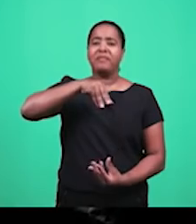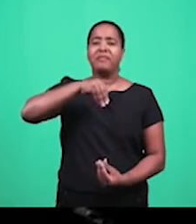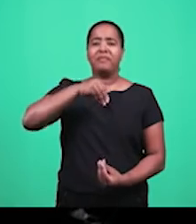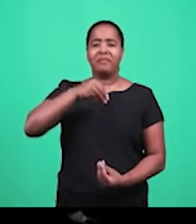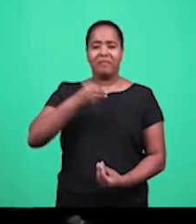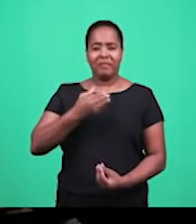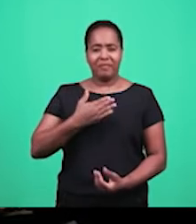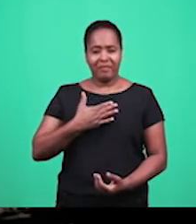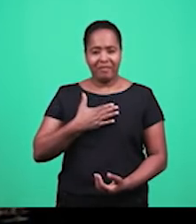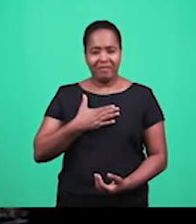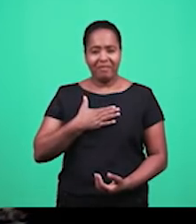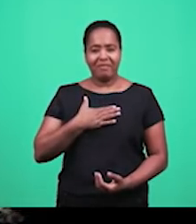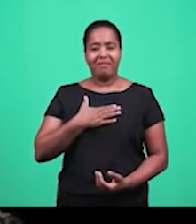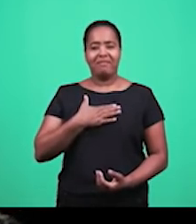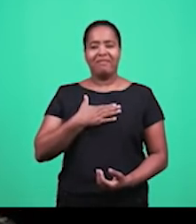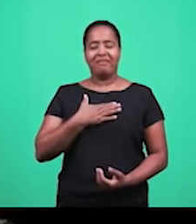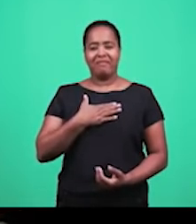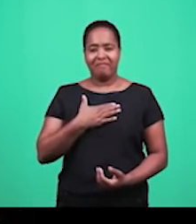a